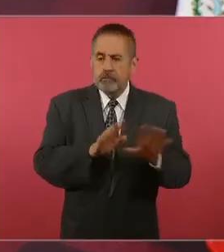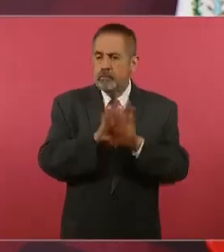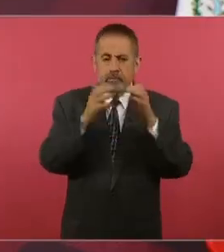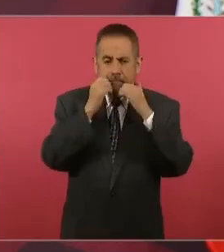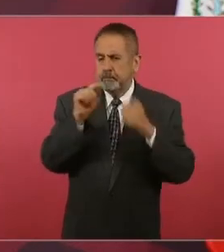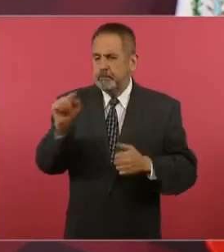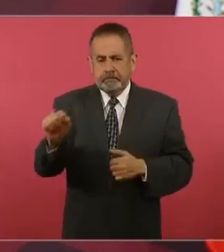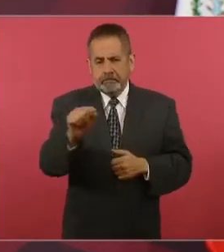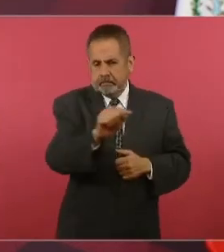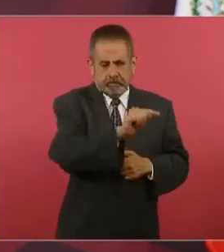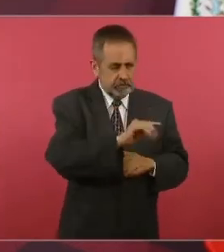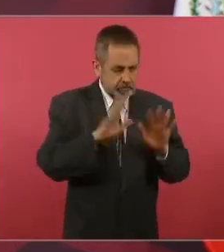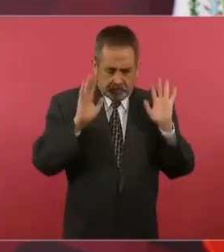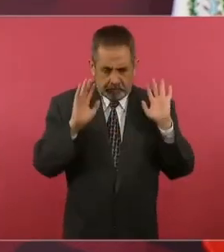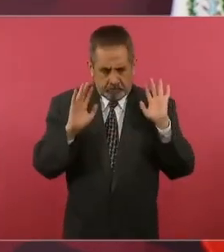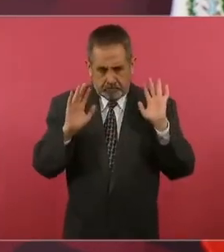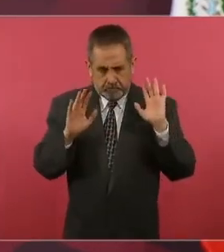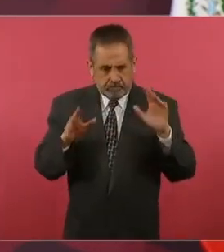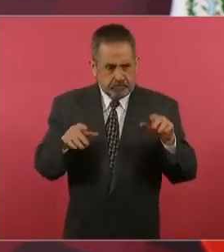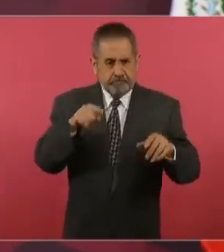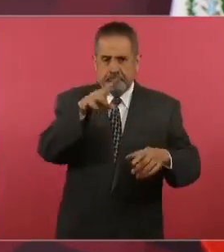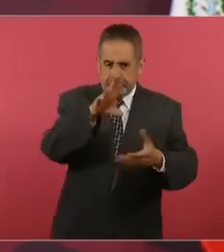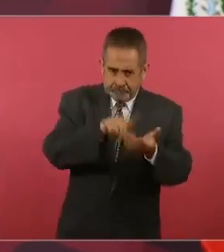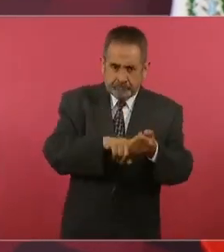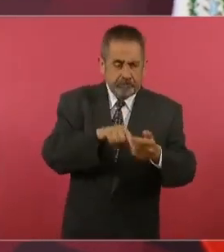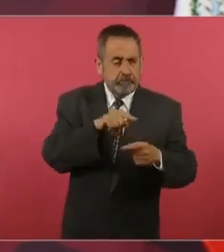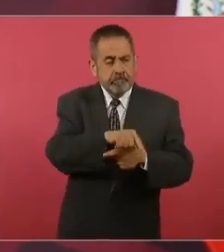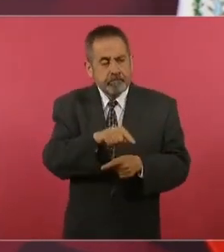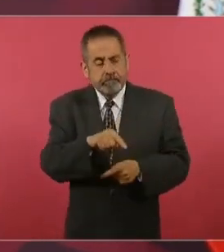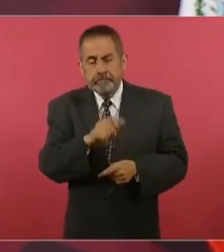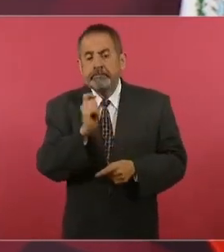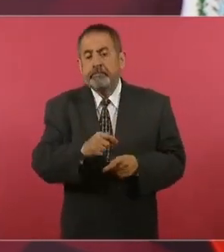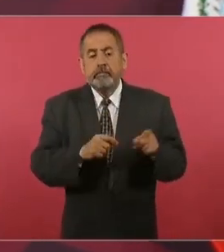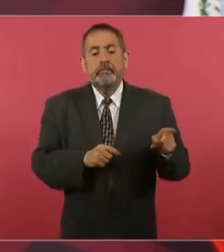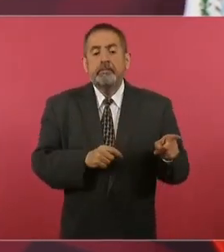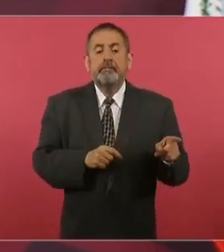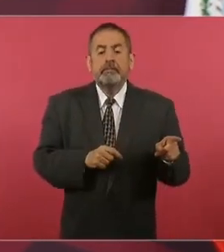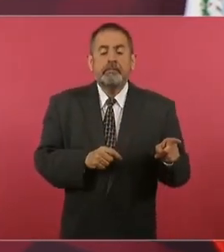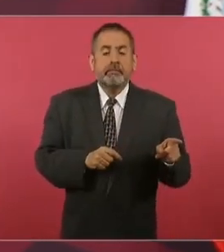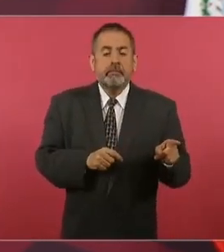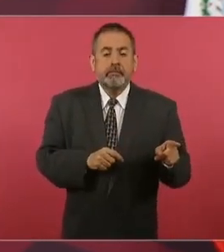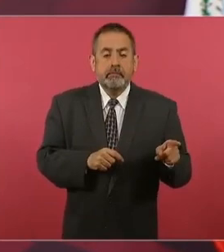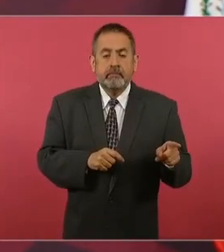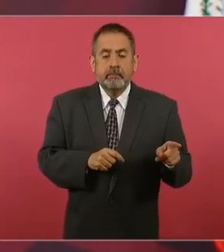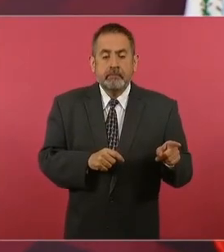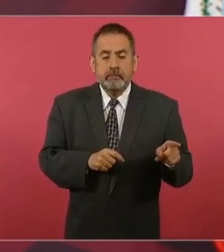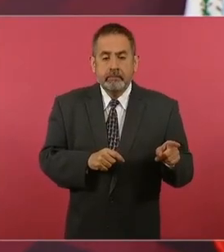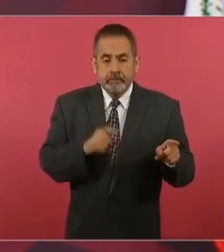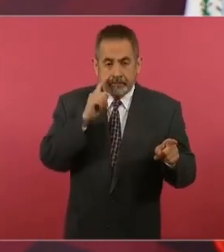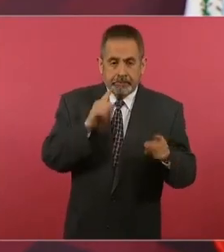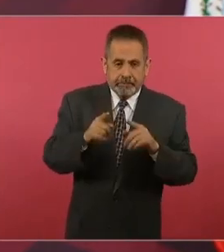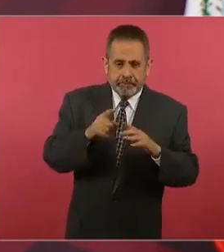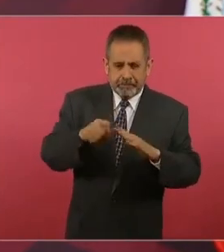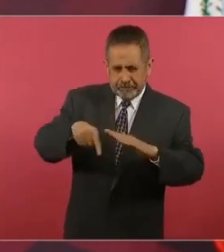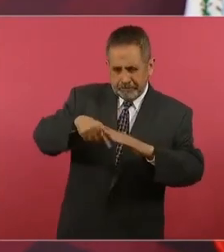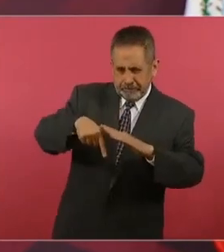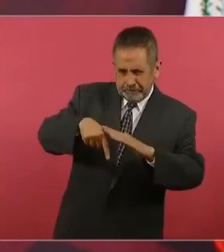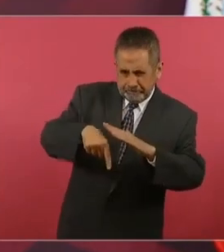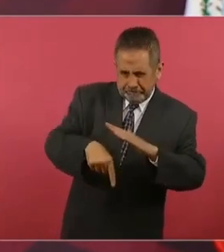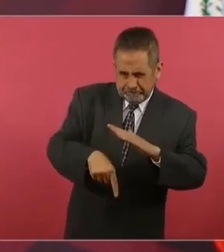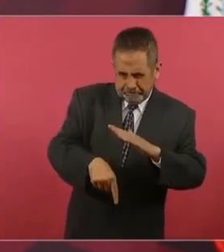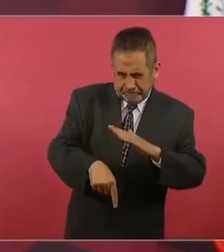cualquiera de las empresas que trabajan en plataformas, en labores de perforación de